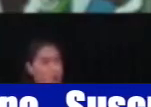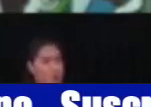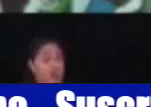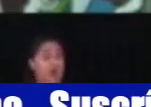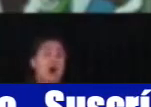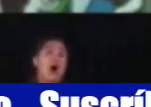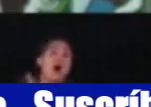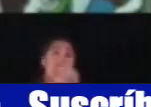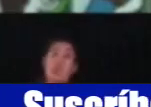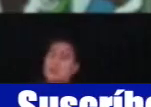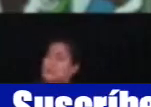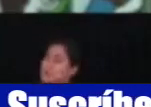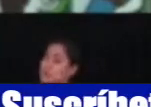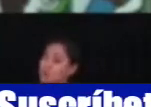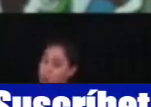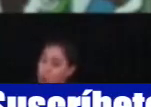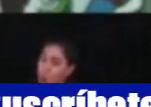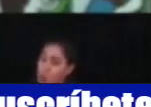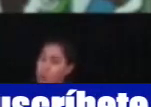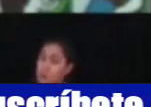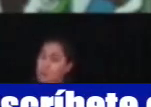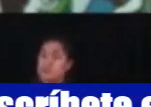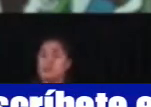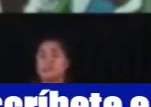inaplazable restituir,